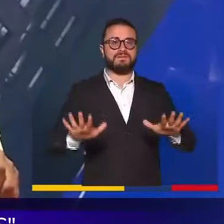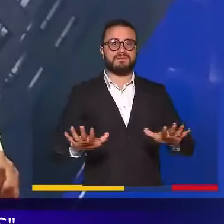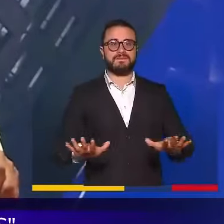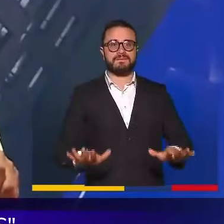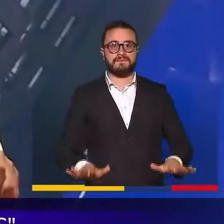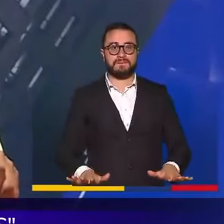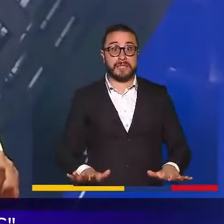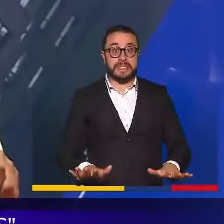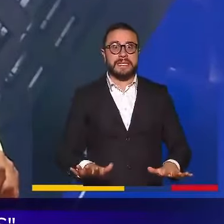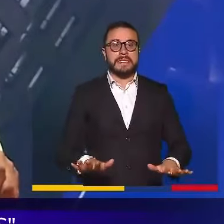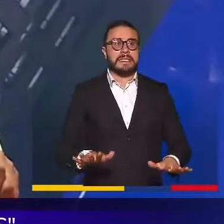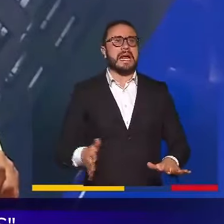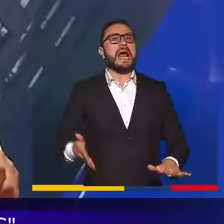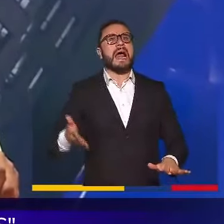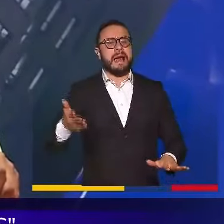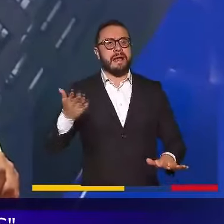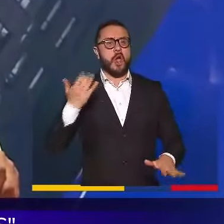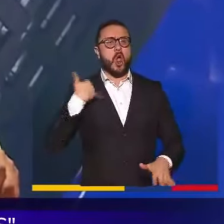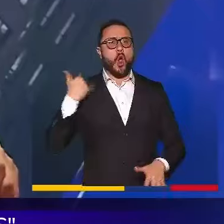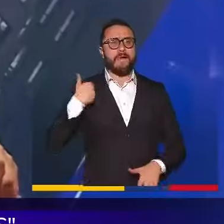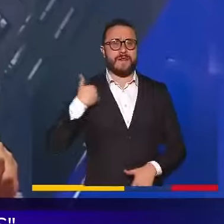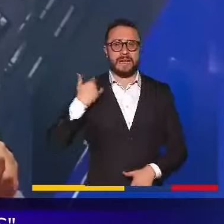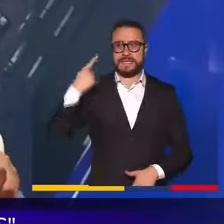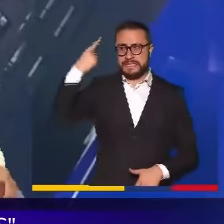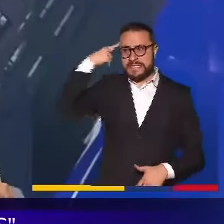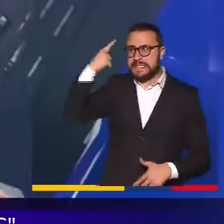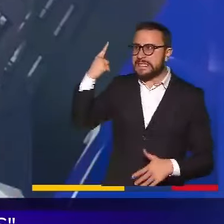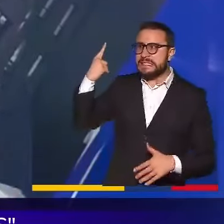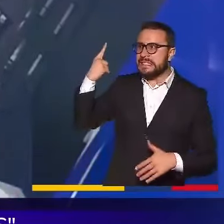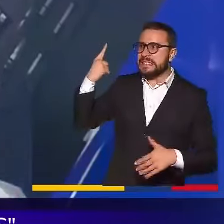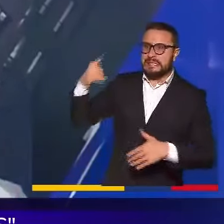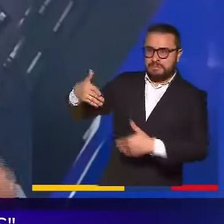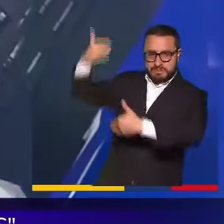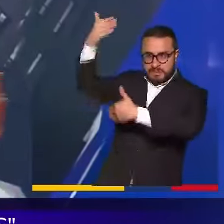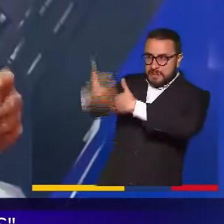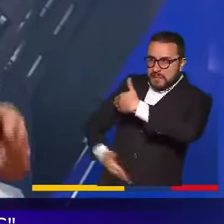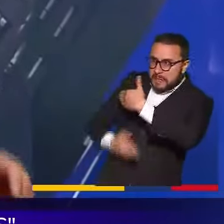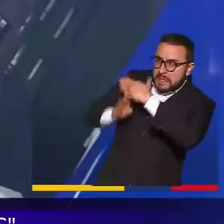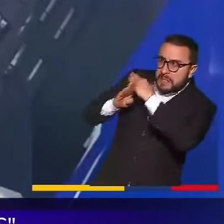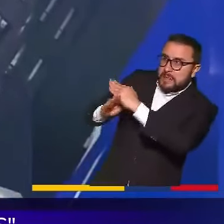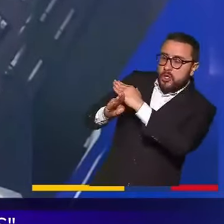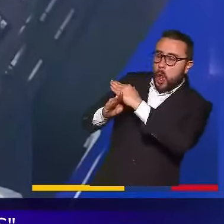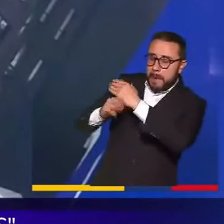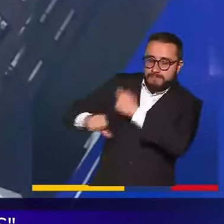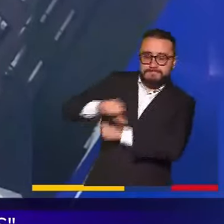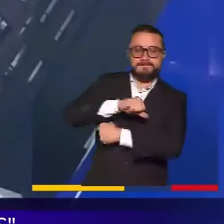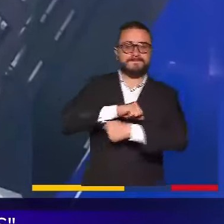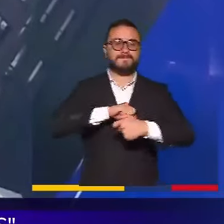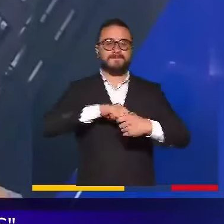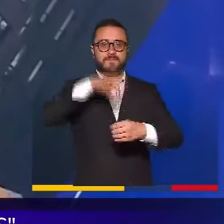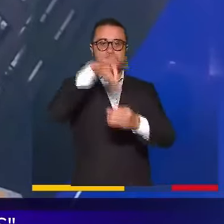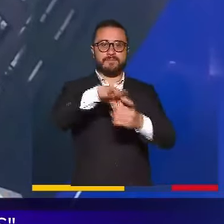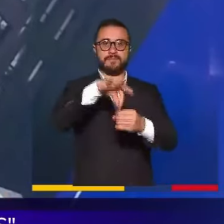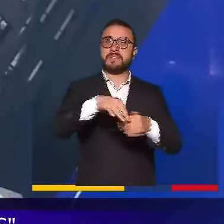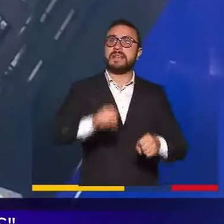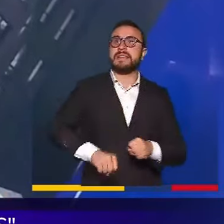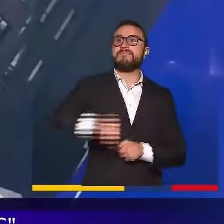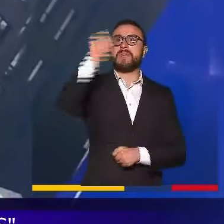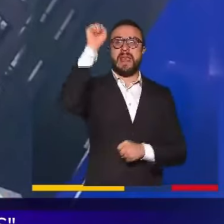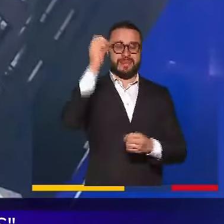barricadas, porque los jóvenes cambiaron la barricada por la urna y me dieron la victoria